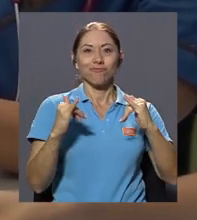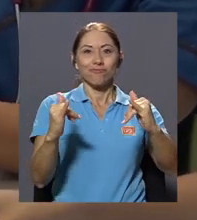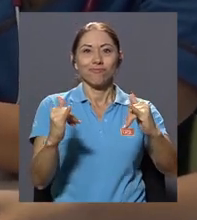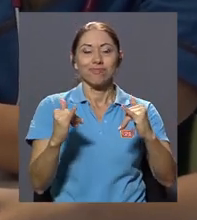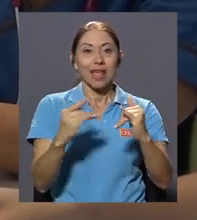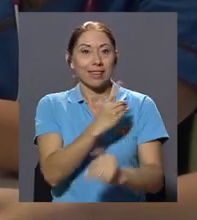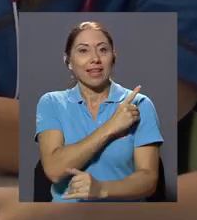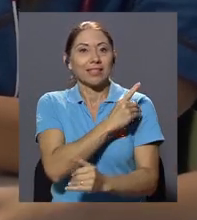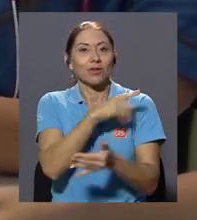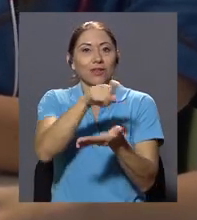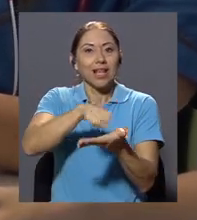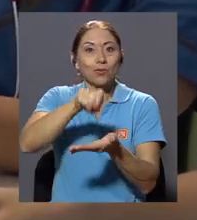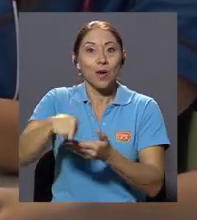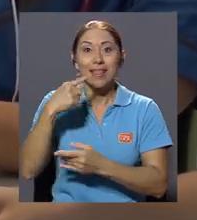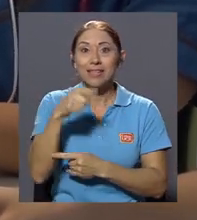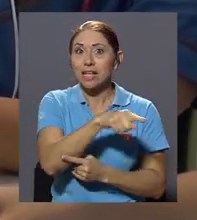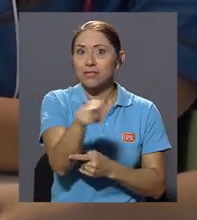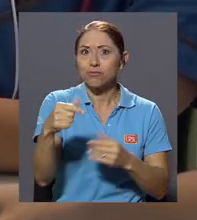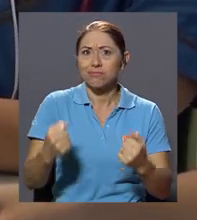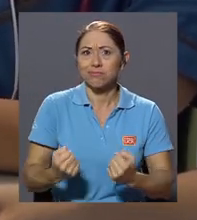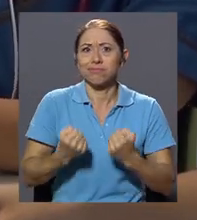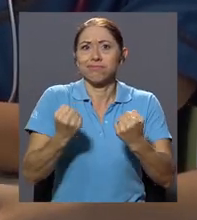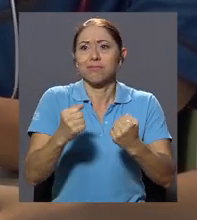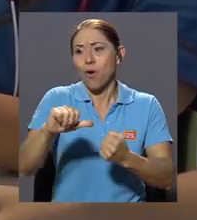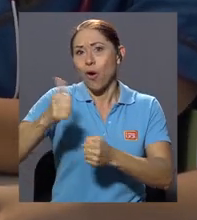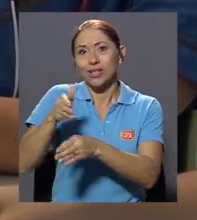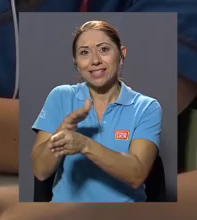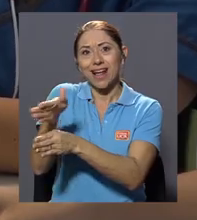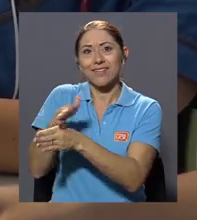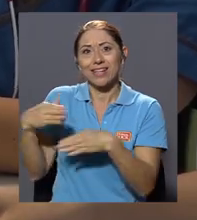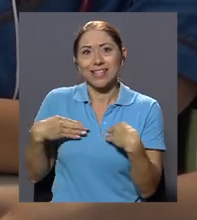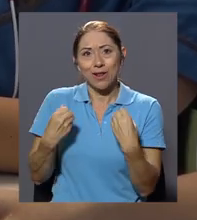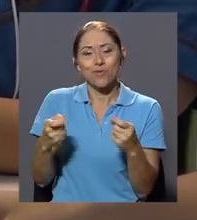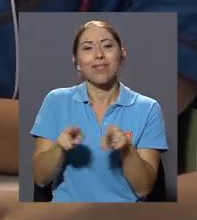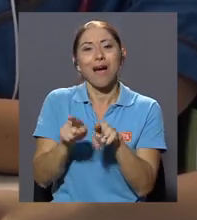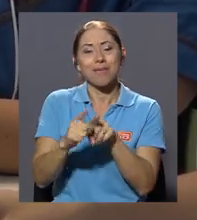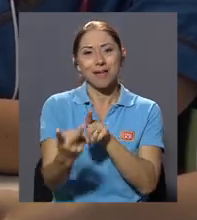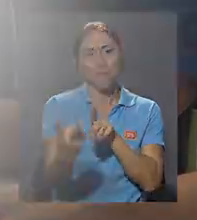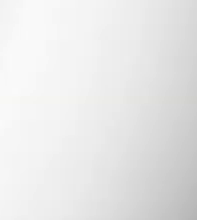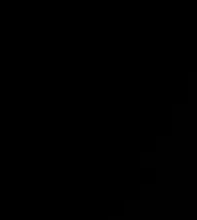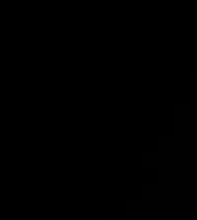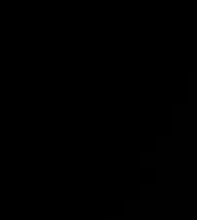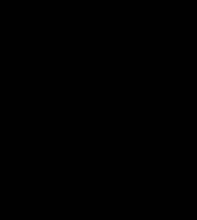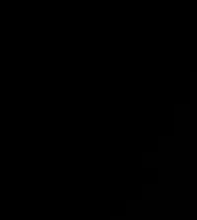destaca que es tanto su potencial que otras carreras en salud empezarían a aplicarlo.